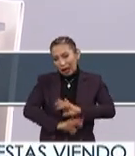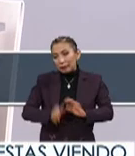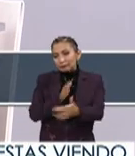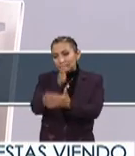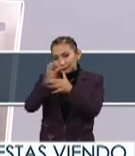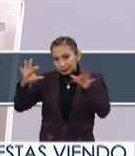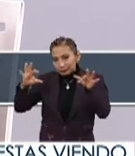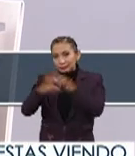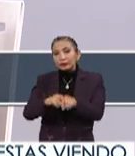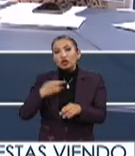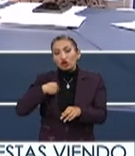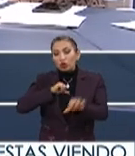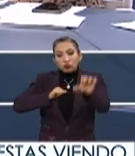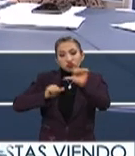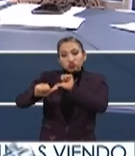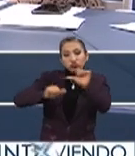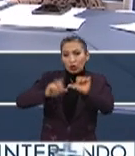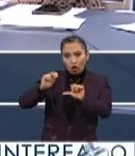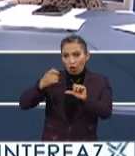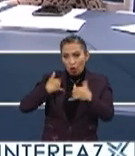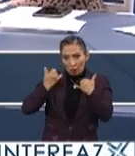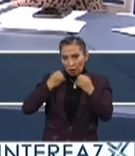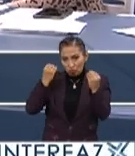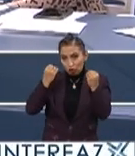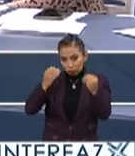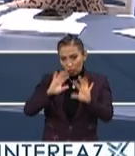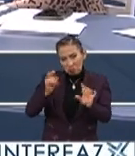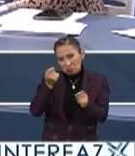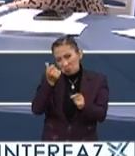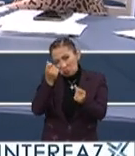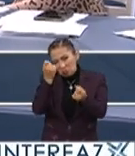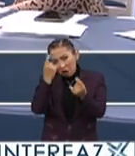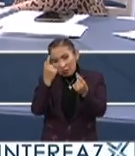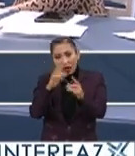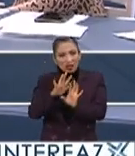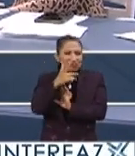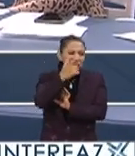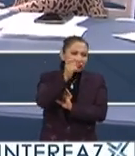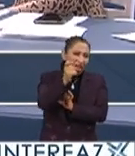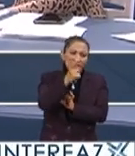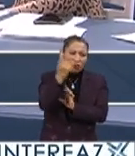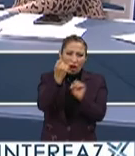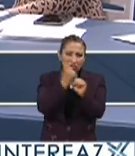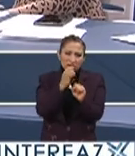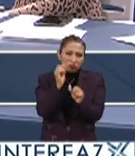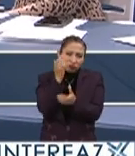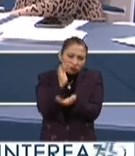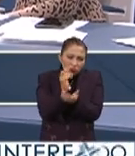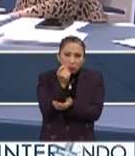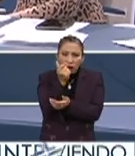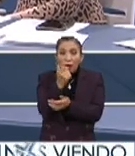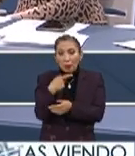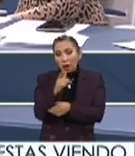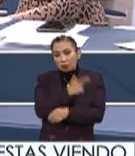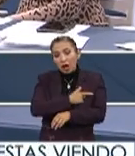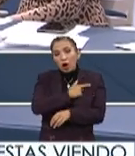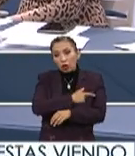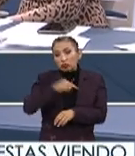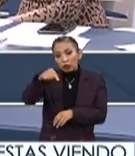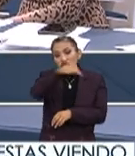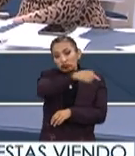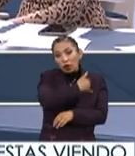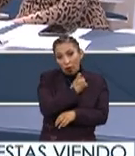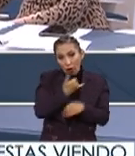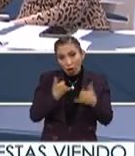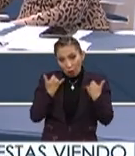entrarle, estamos moviendo no muchos jóvenes todavía, no rebasamos ni 100 al año, pero me da gusto que los